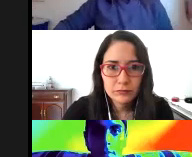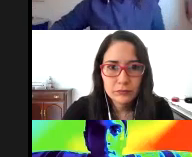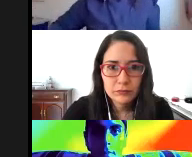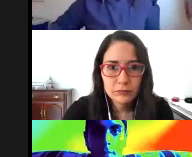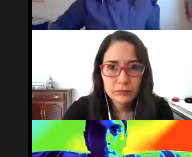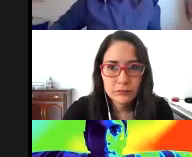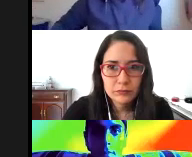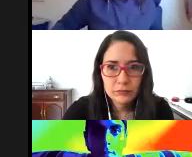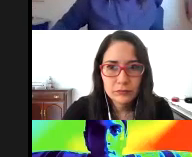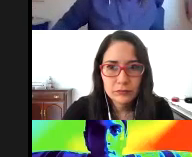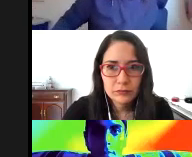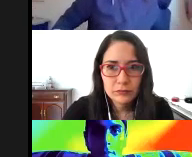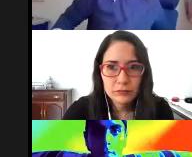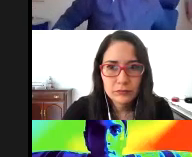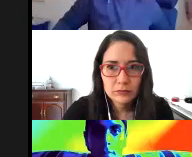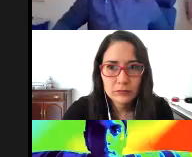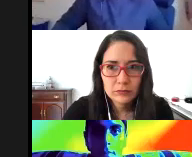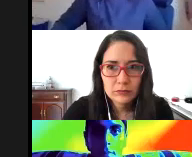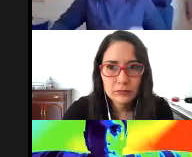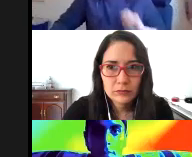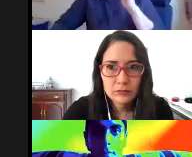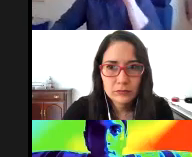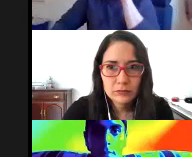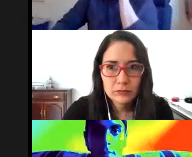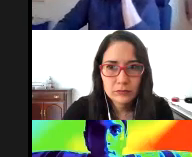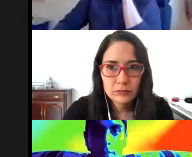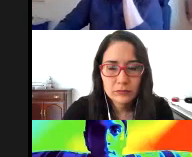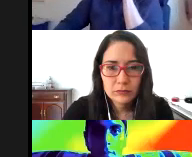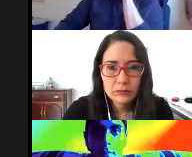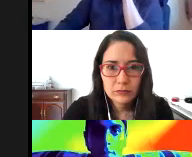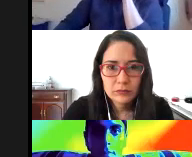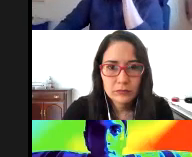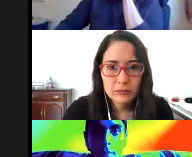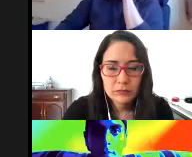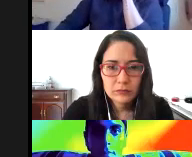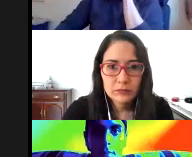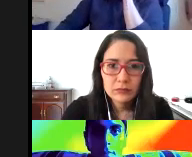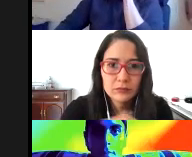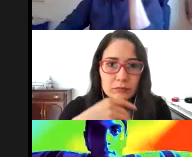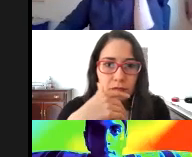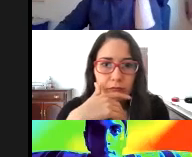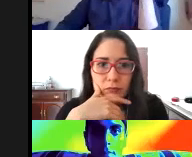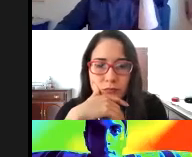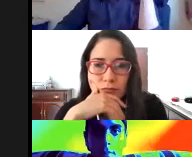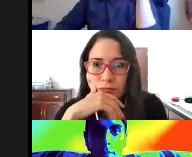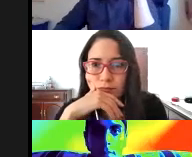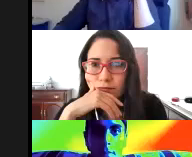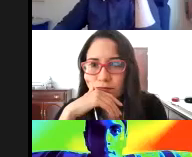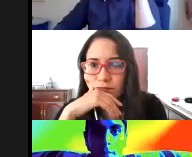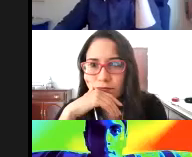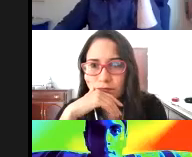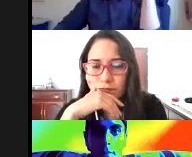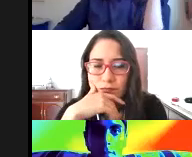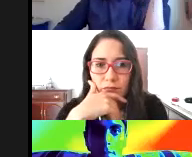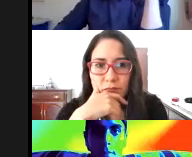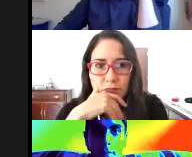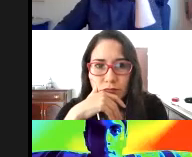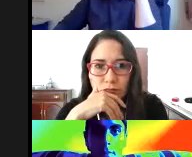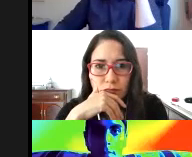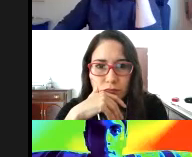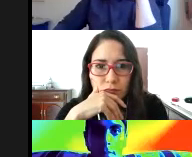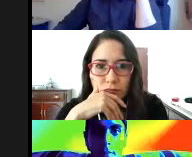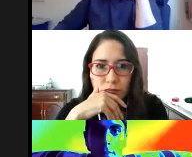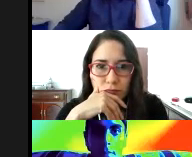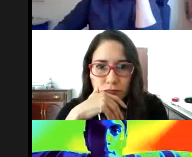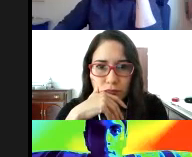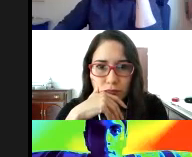pequeña ciudad, pequeña zona urbana, pongamos, porque no creo que sea ciudad. La tenemos acá, entonces, por ende, como tampoco tienen plantas de tratamiento, entonces